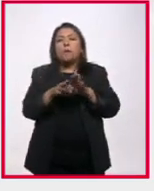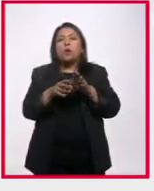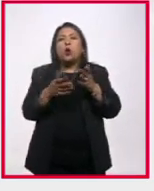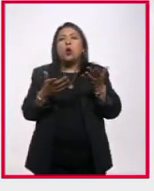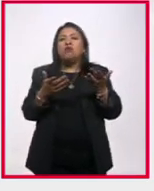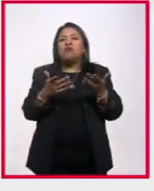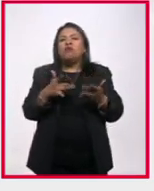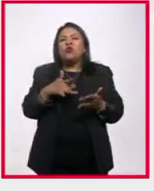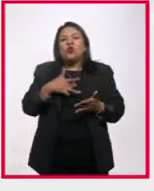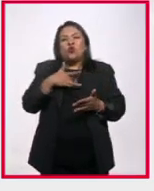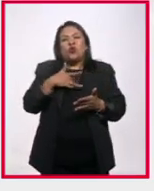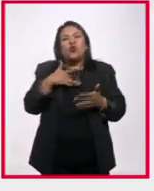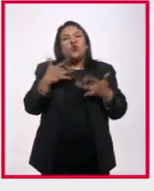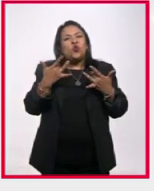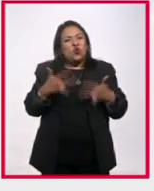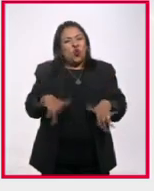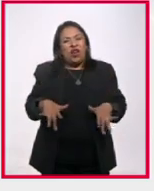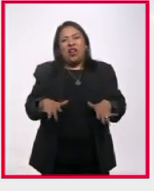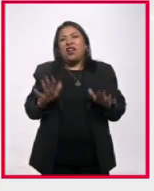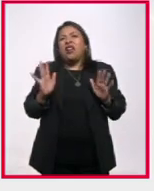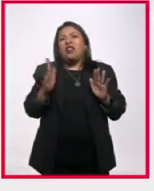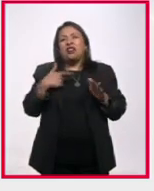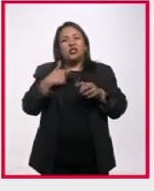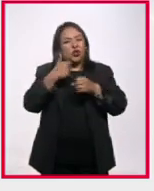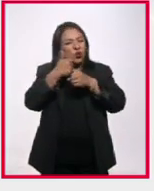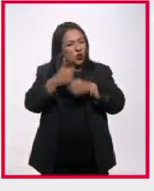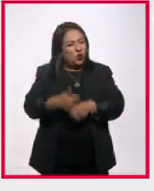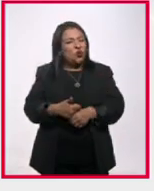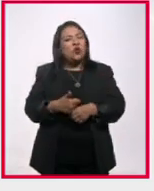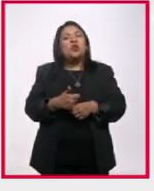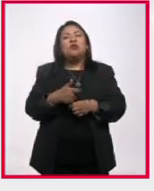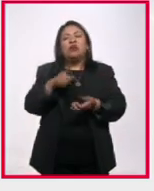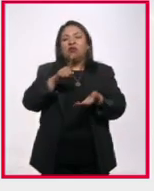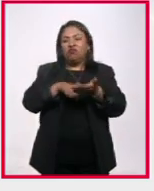dolor, es materia de sufrimiento.